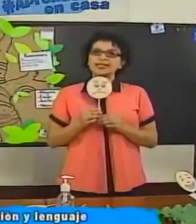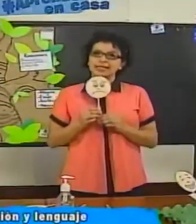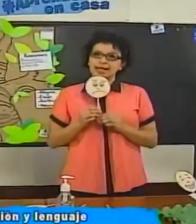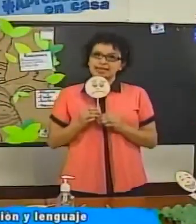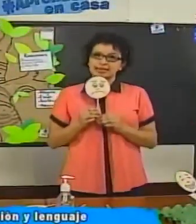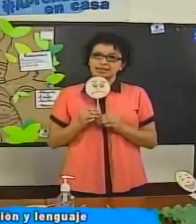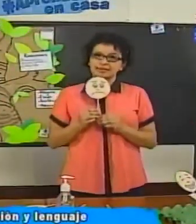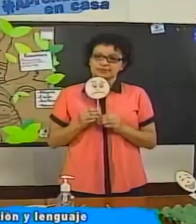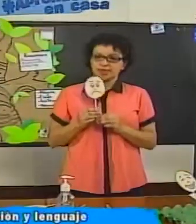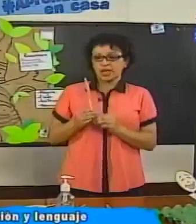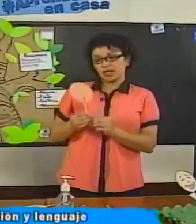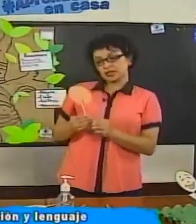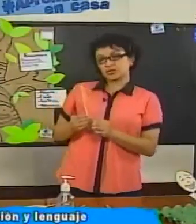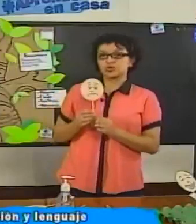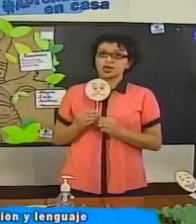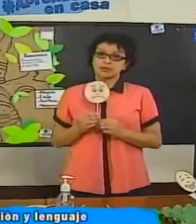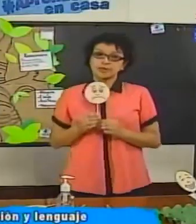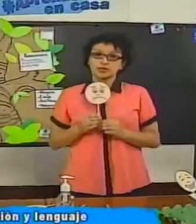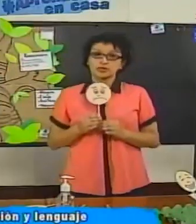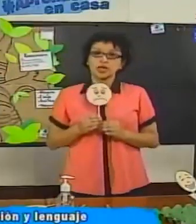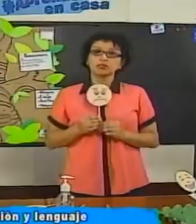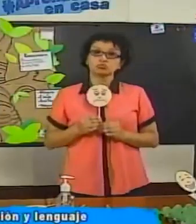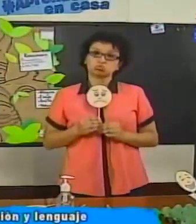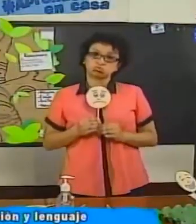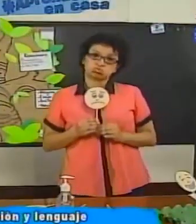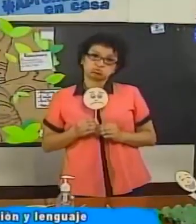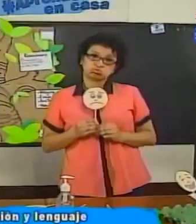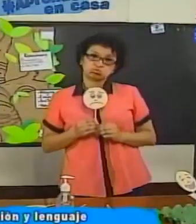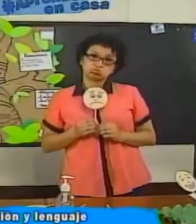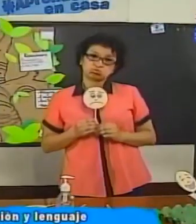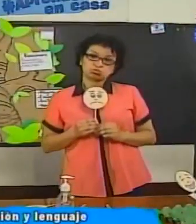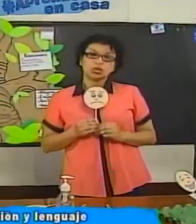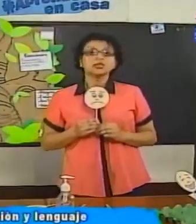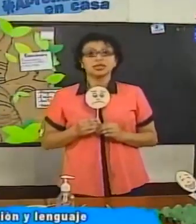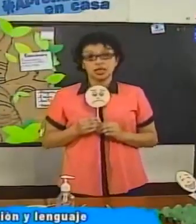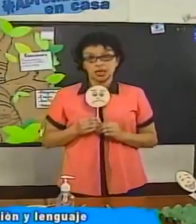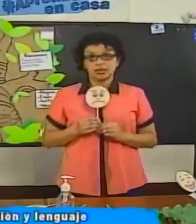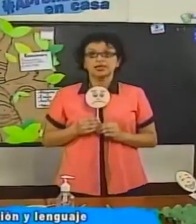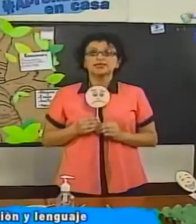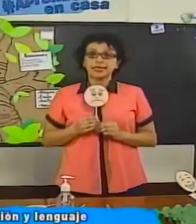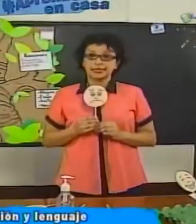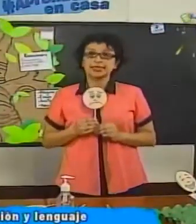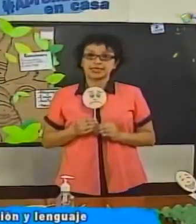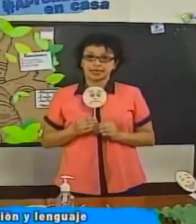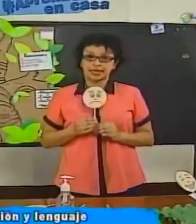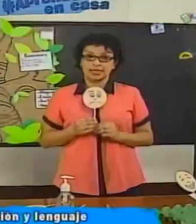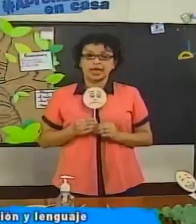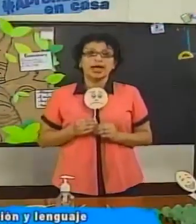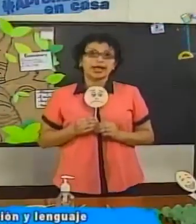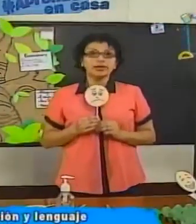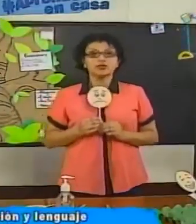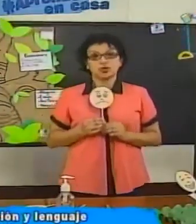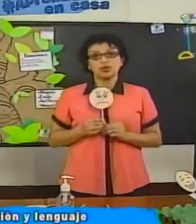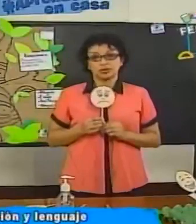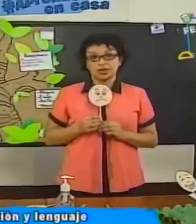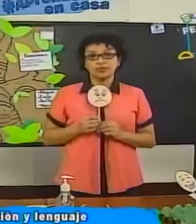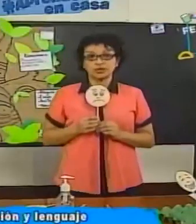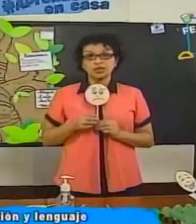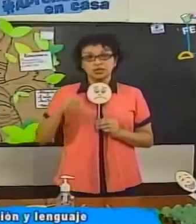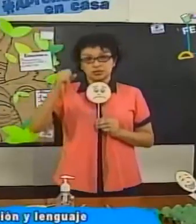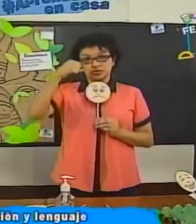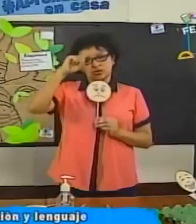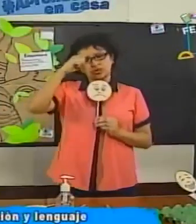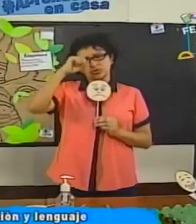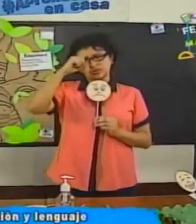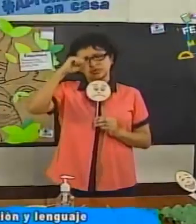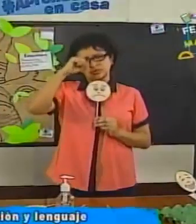¿Cuál será esta? Esta es una expresión de... Sí. De tristeza. E incluso cuando estamos